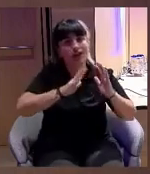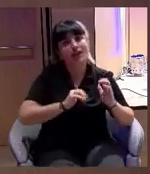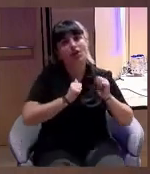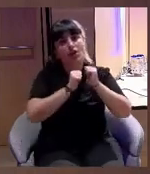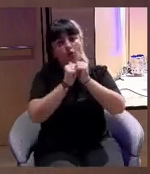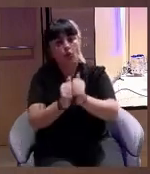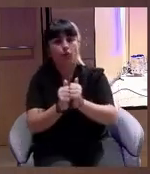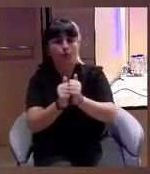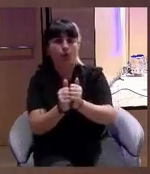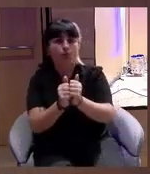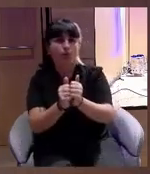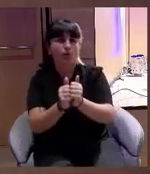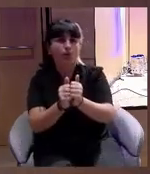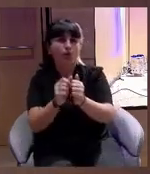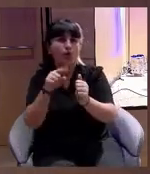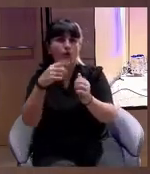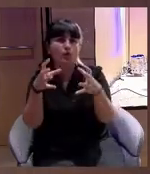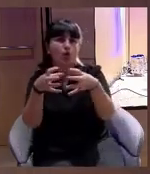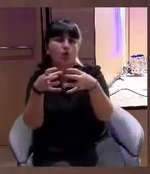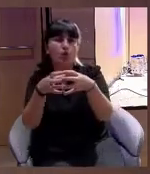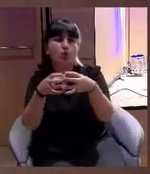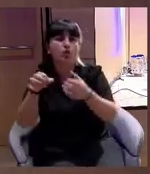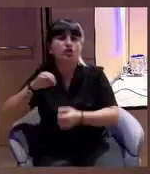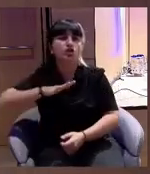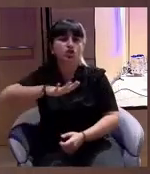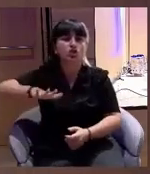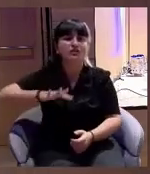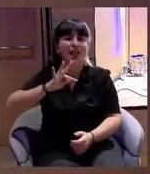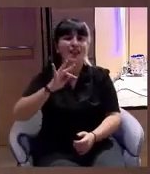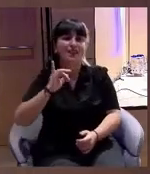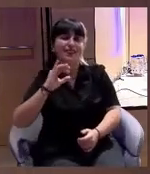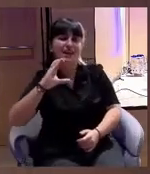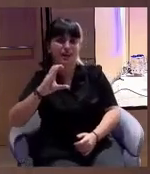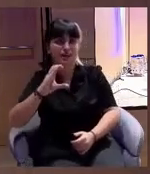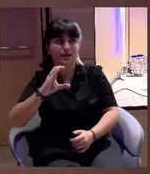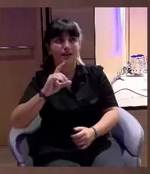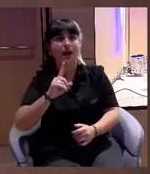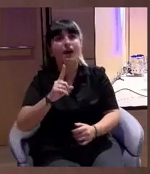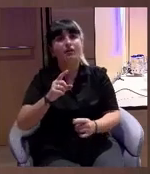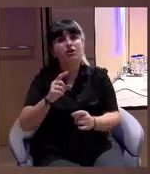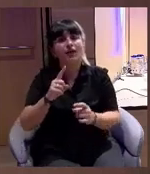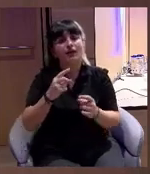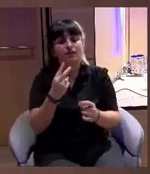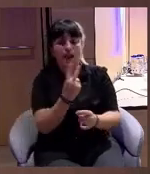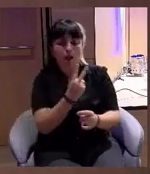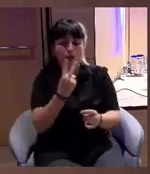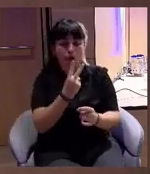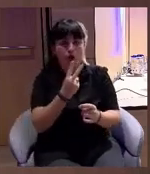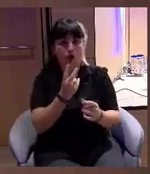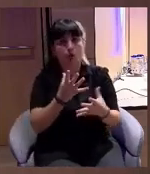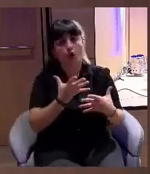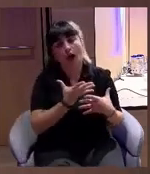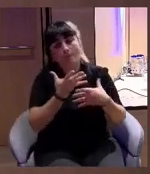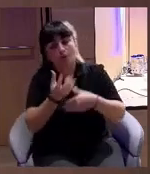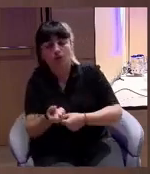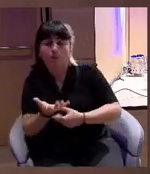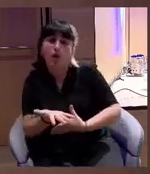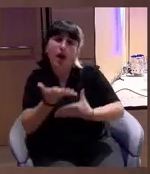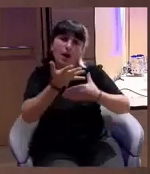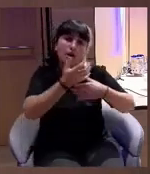social tic sigue un estándar que se llama popolo que es un estándar internacional e nosotros jugamos un poco